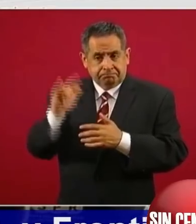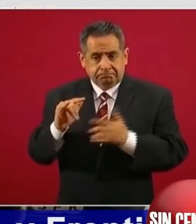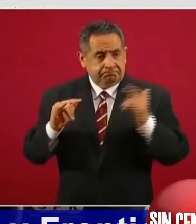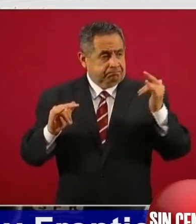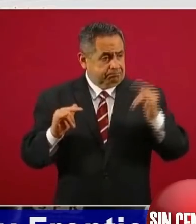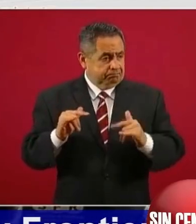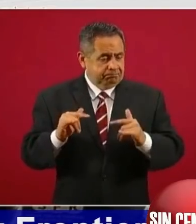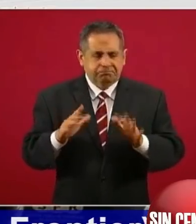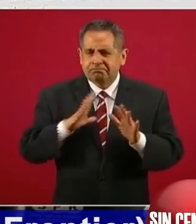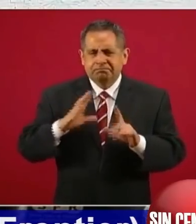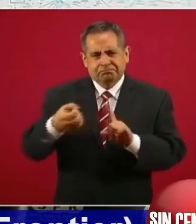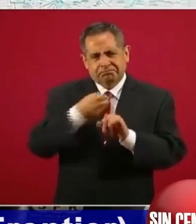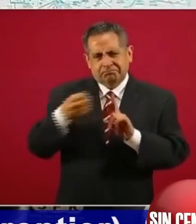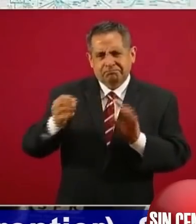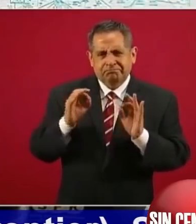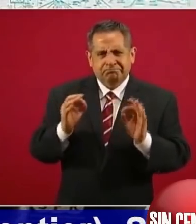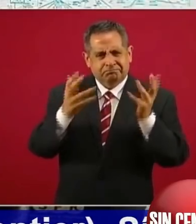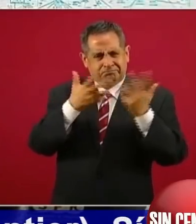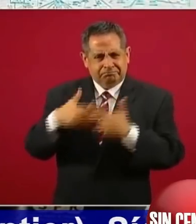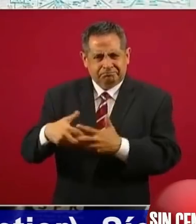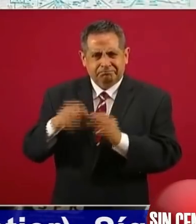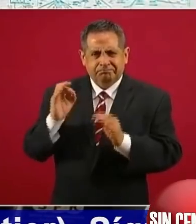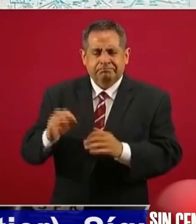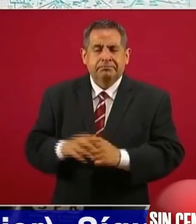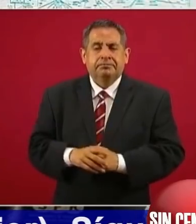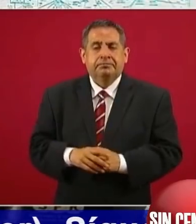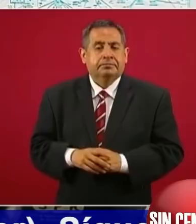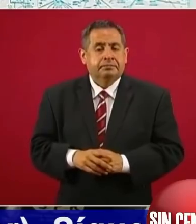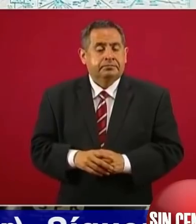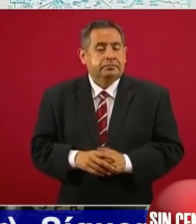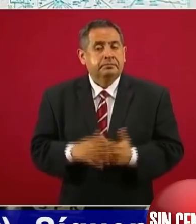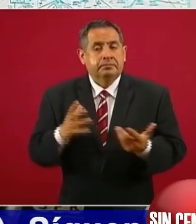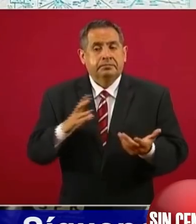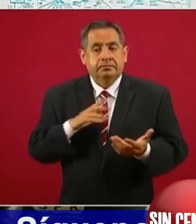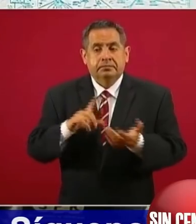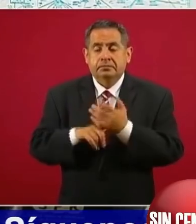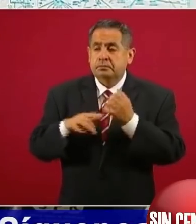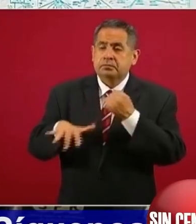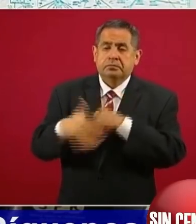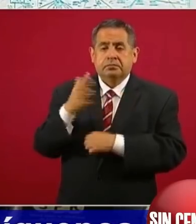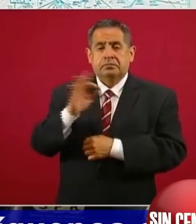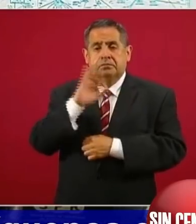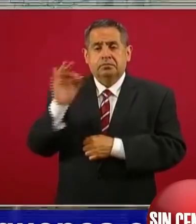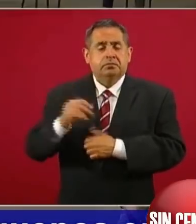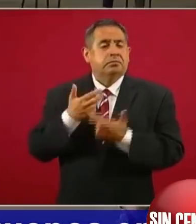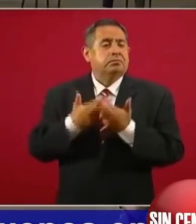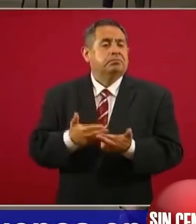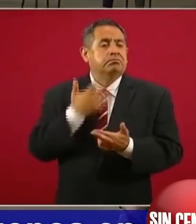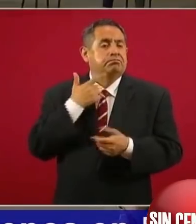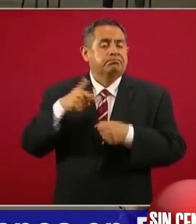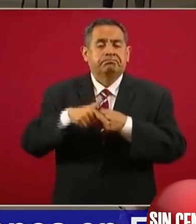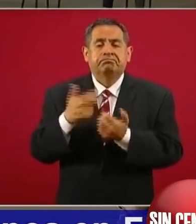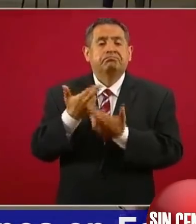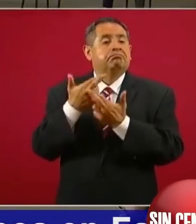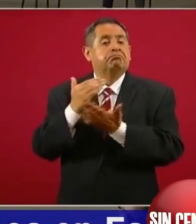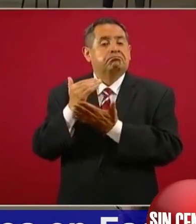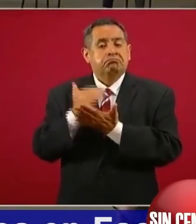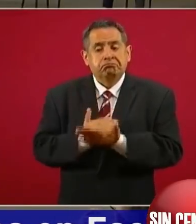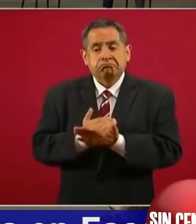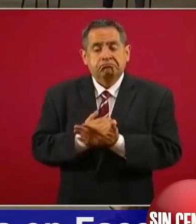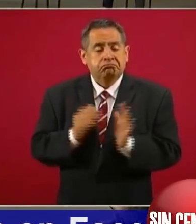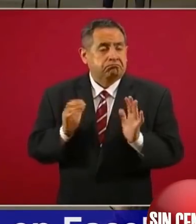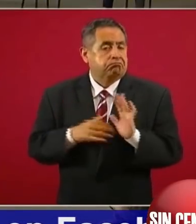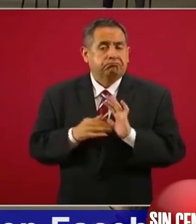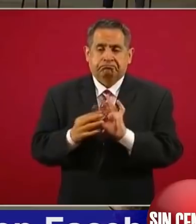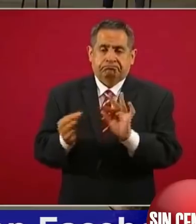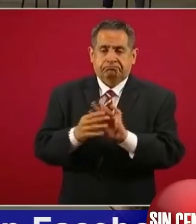muy bien armados. Adelante. Tendremos pues economías del orden del 15% de combustible, como les decía a ustedes, con las implicaciones que tiene